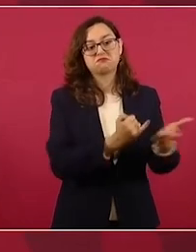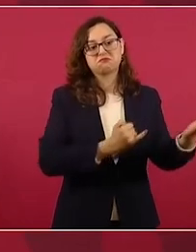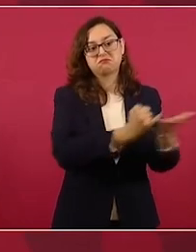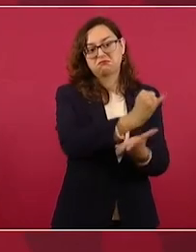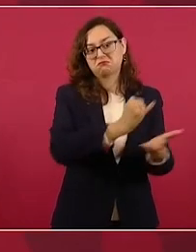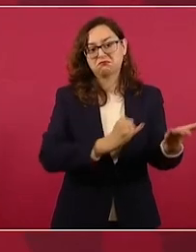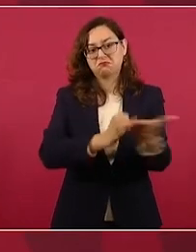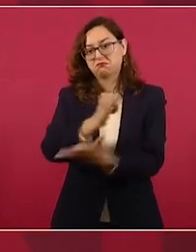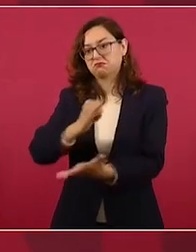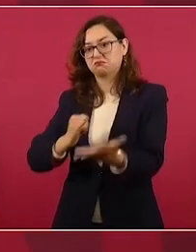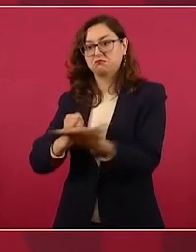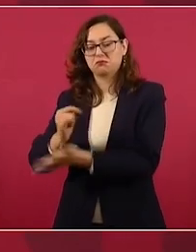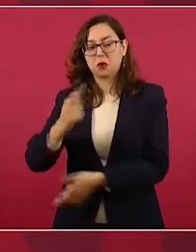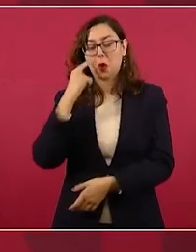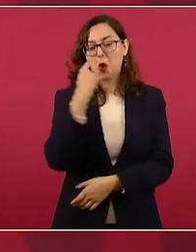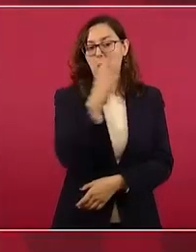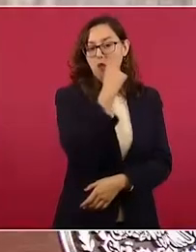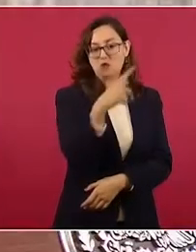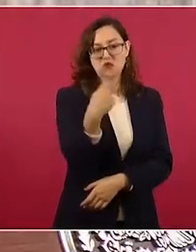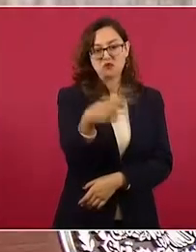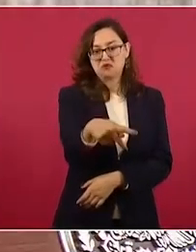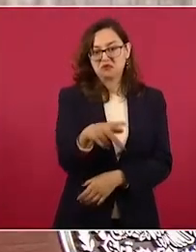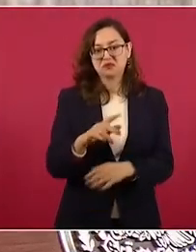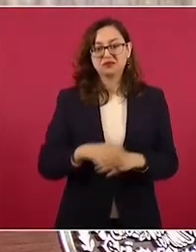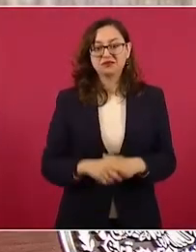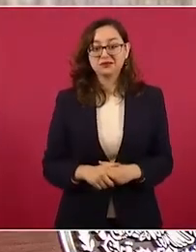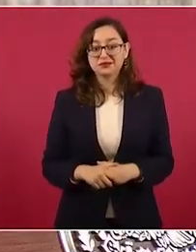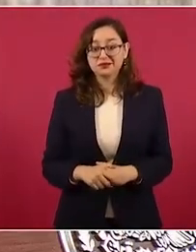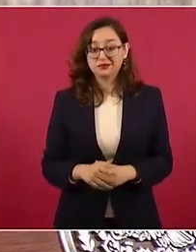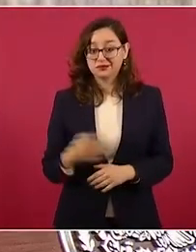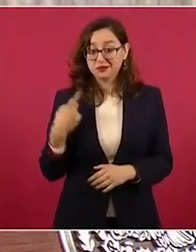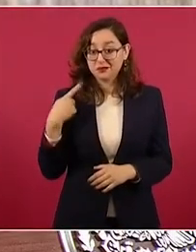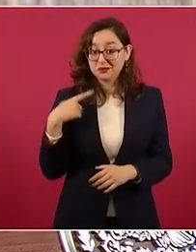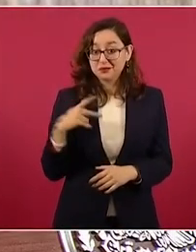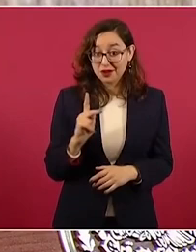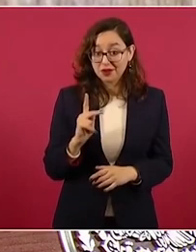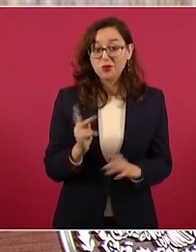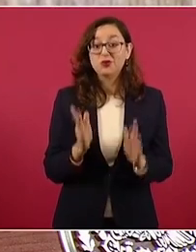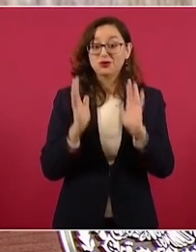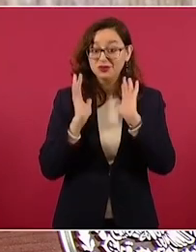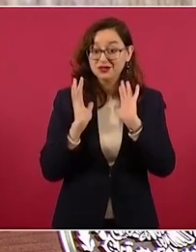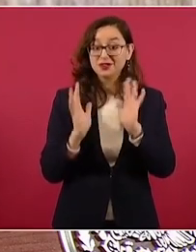es que la gente va a decidir